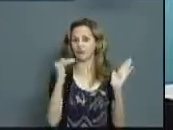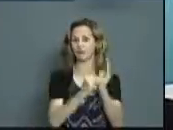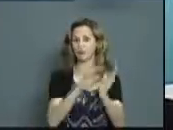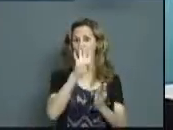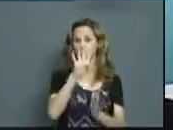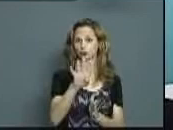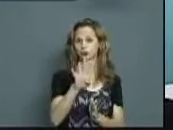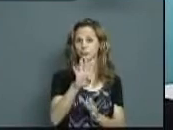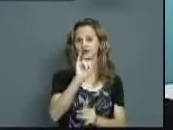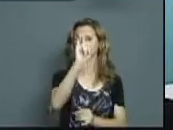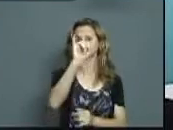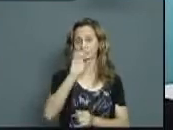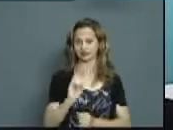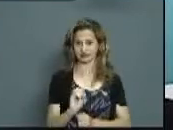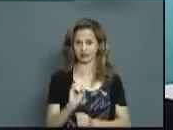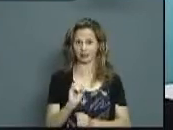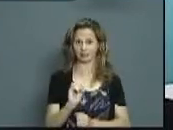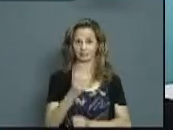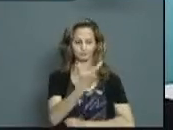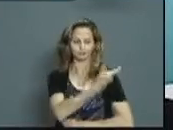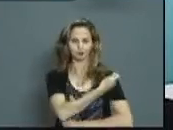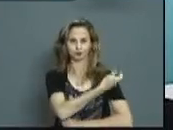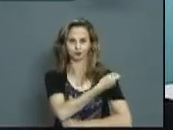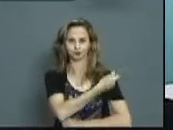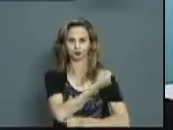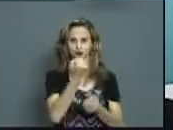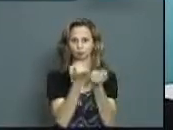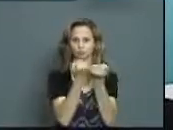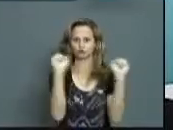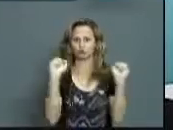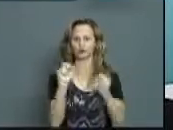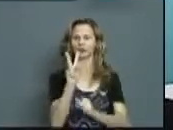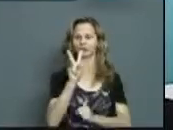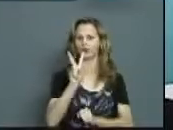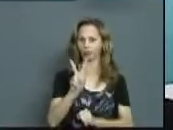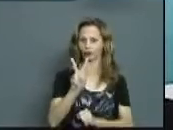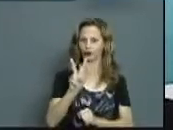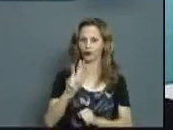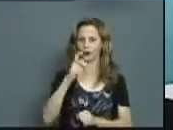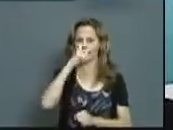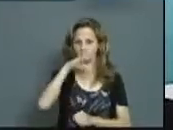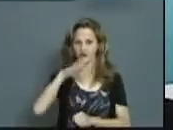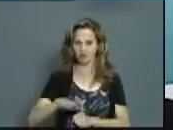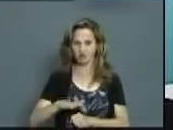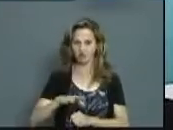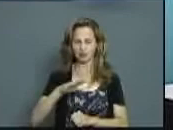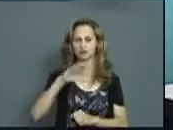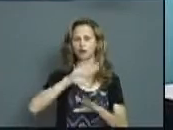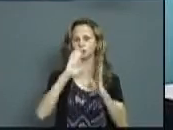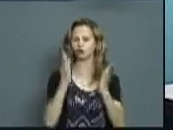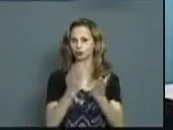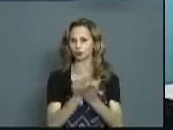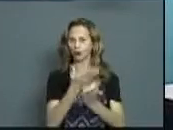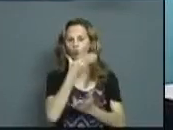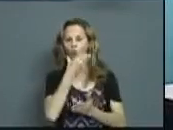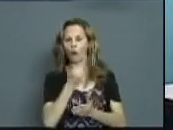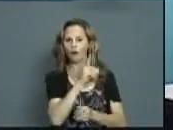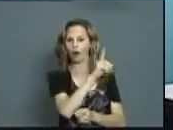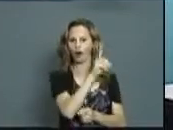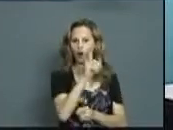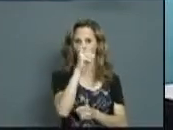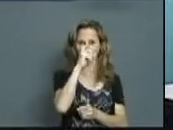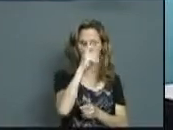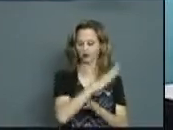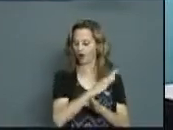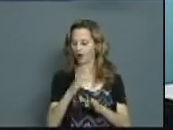87.460 dosis de Soberana 02 para la vacunación de niñas, niños y jóvenes entre 11 y